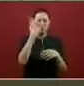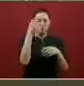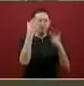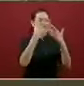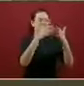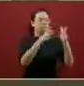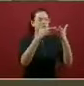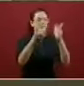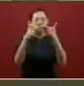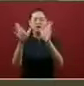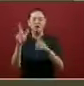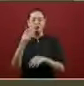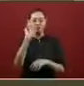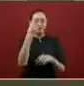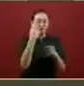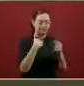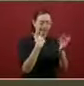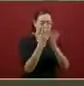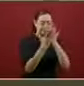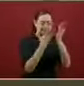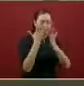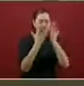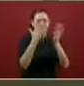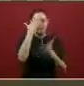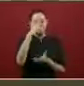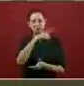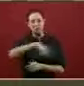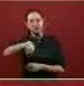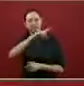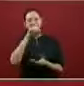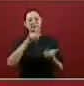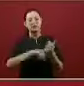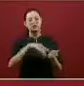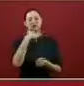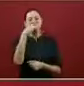universidades públicas, porque sabemos que también existe corrupción.